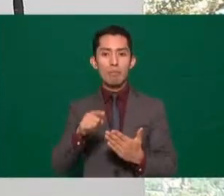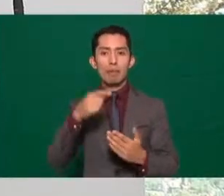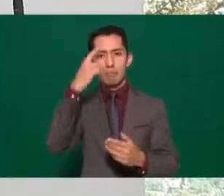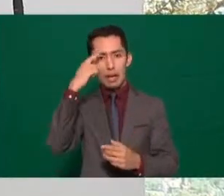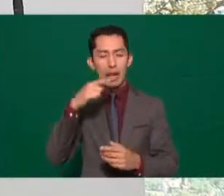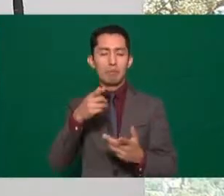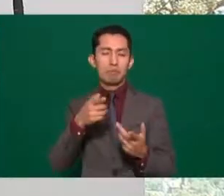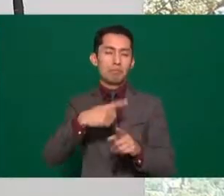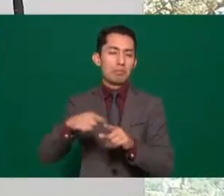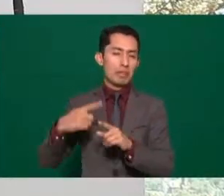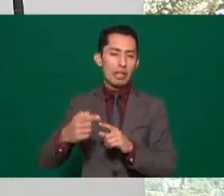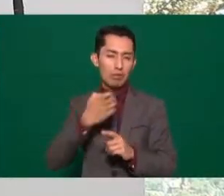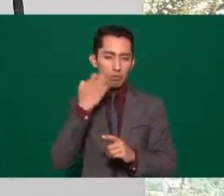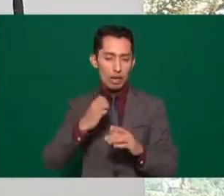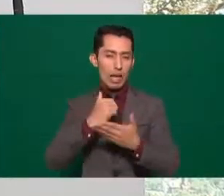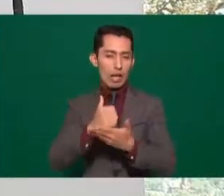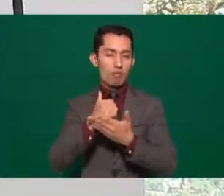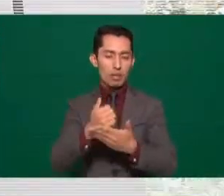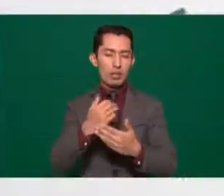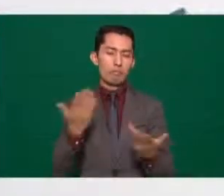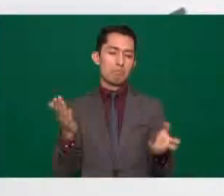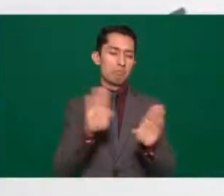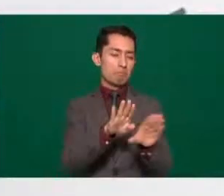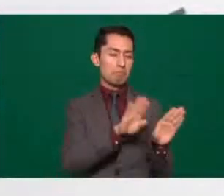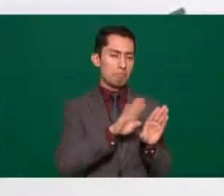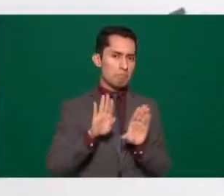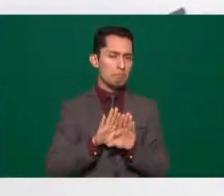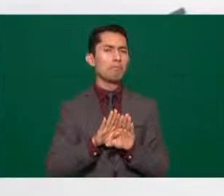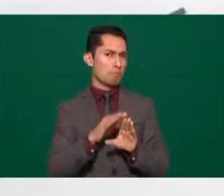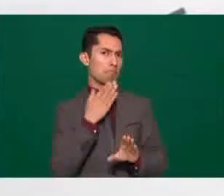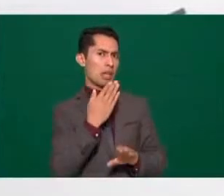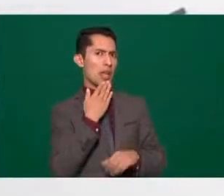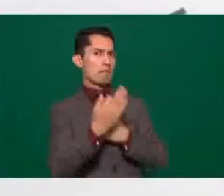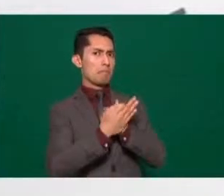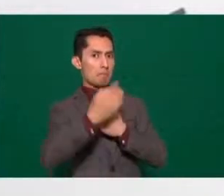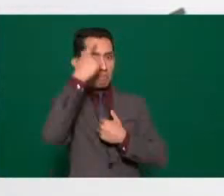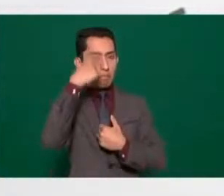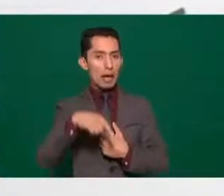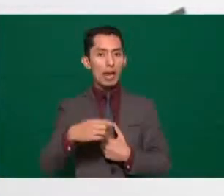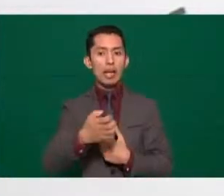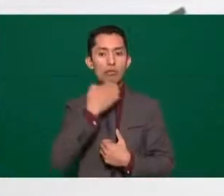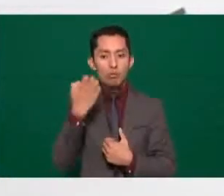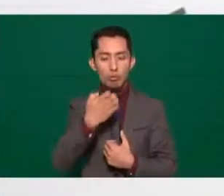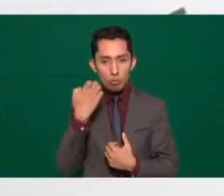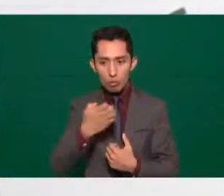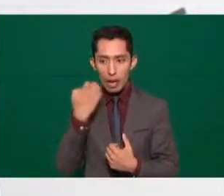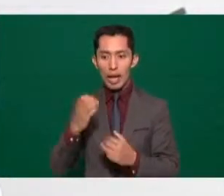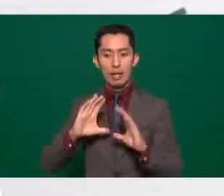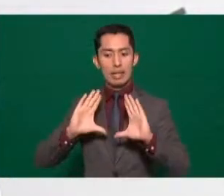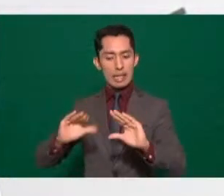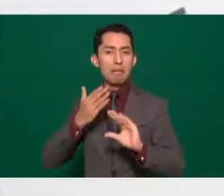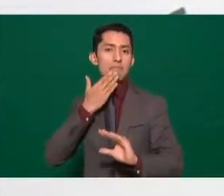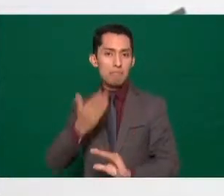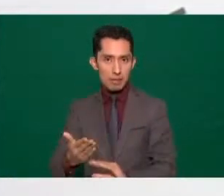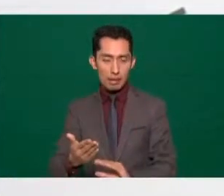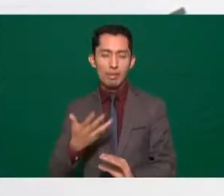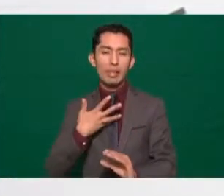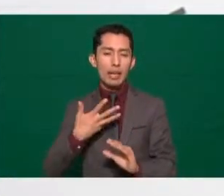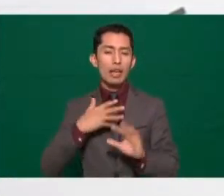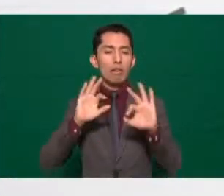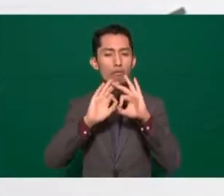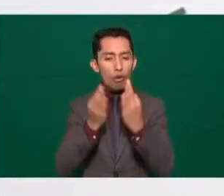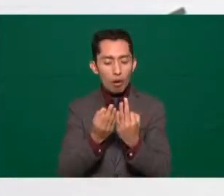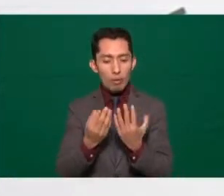no presenciales de educación nos ha conminado a mejorar la calidad de nuestra educación, accediendo a nuevas maneras